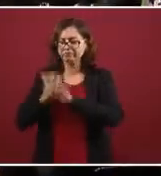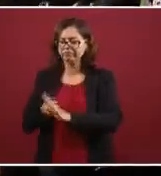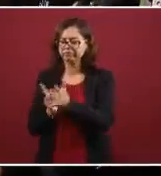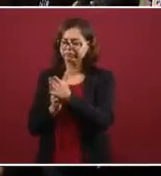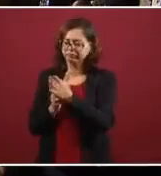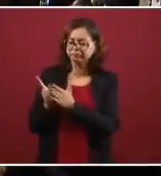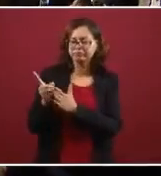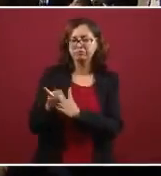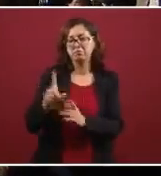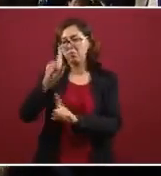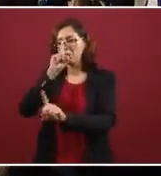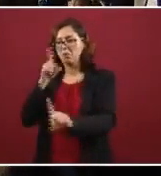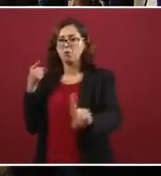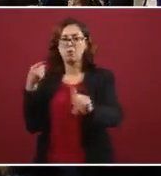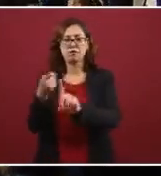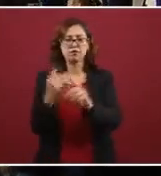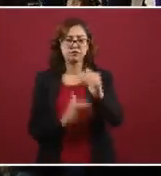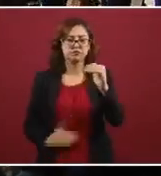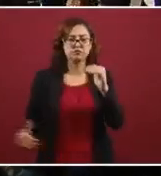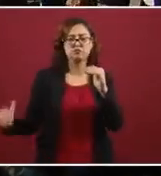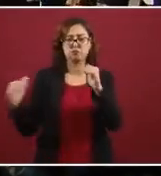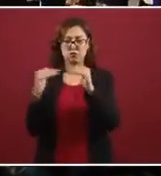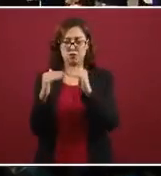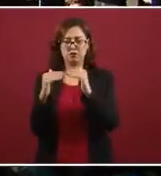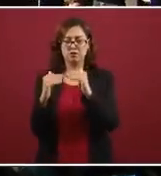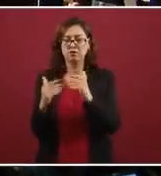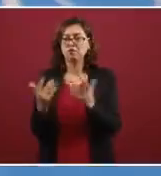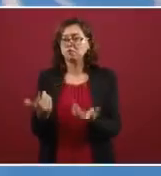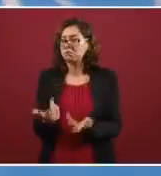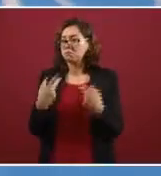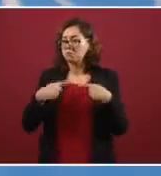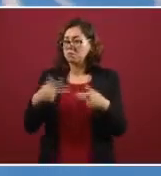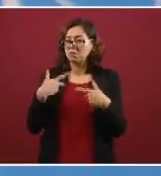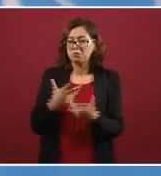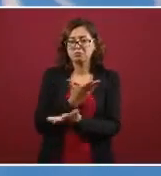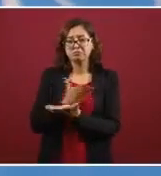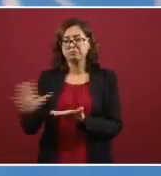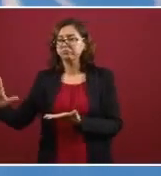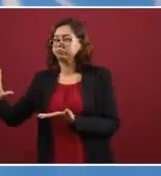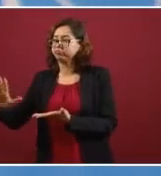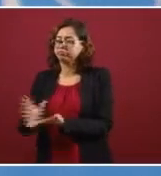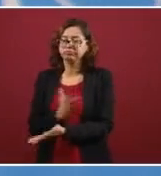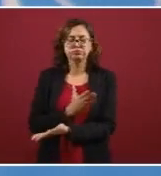sea la igualdad y donde no dejemos a nadie afuera ni a nadie atrás,